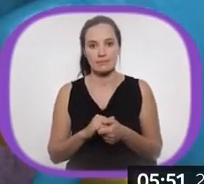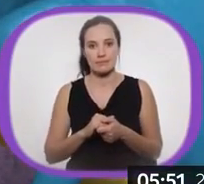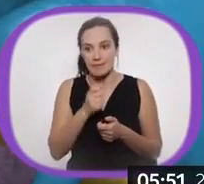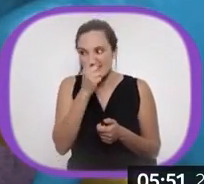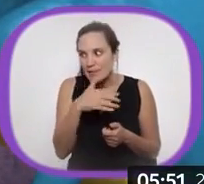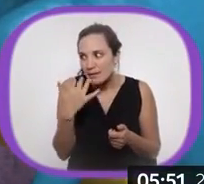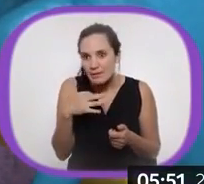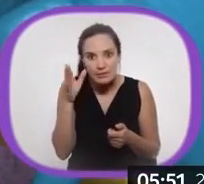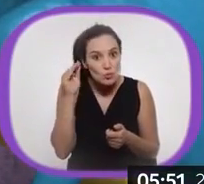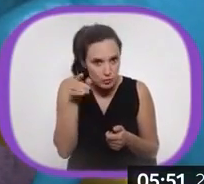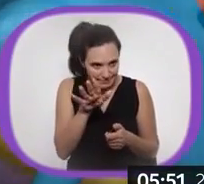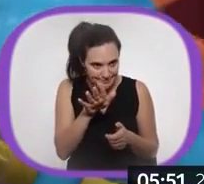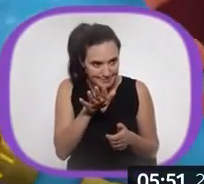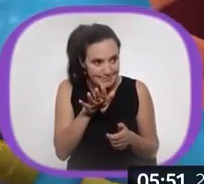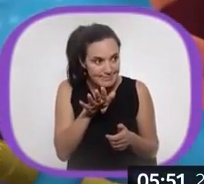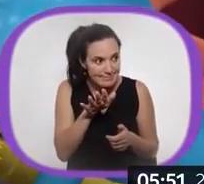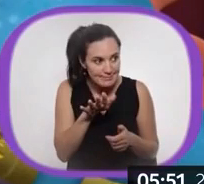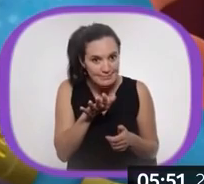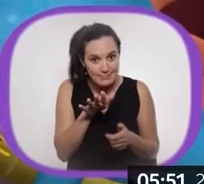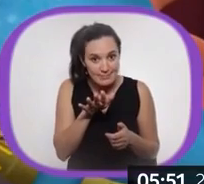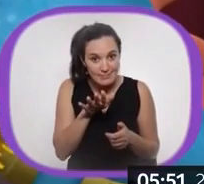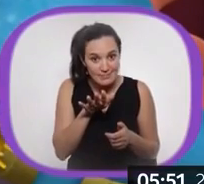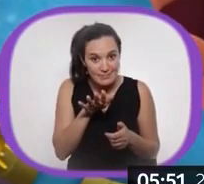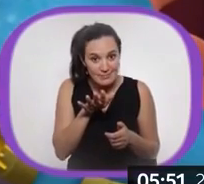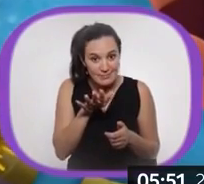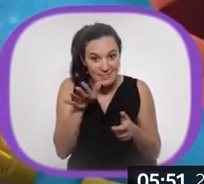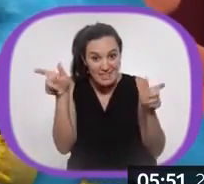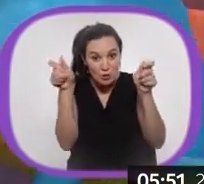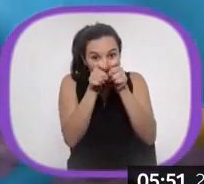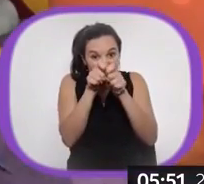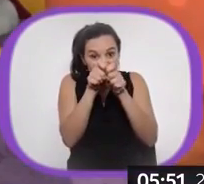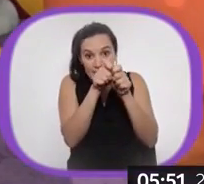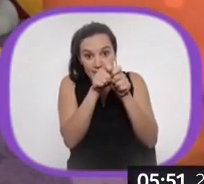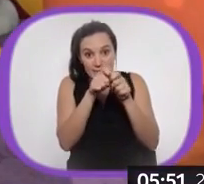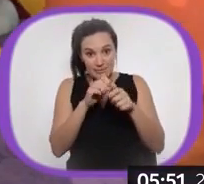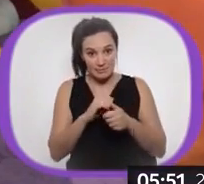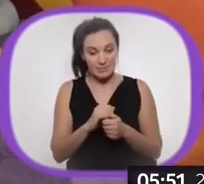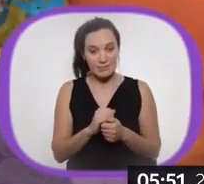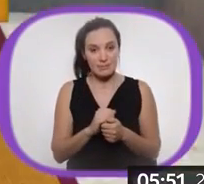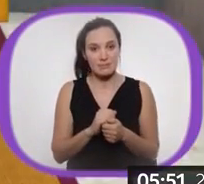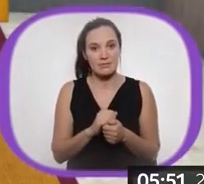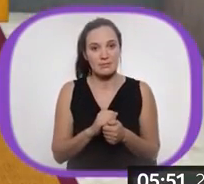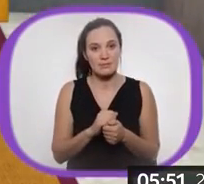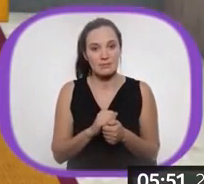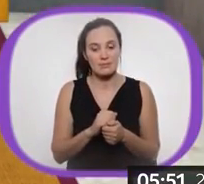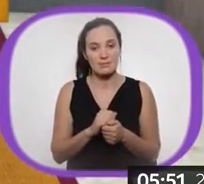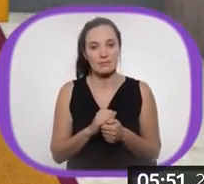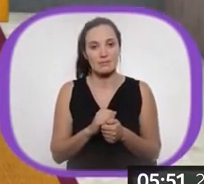¡Rápido! ¡Escucha, Squirt! ¡Haz a un lado la cortina! ¡Muy bien, Mike!